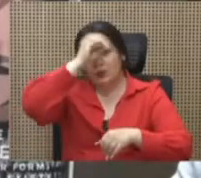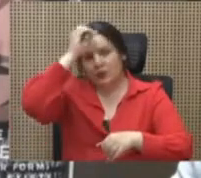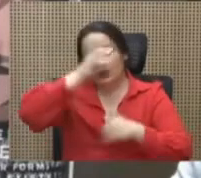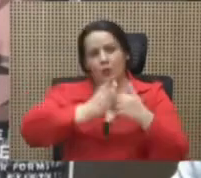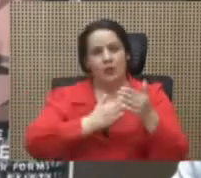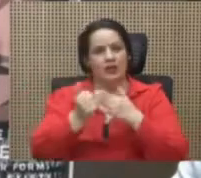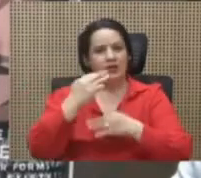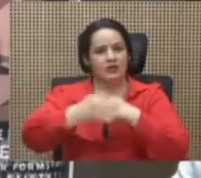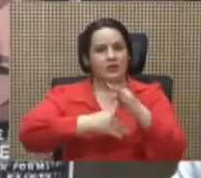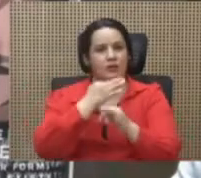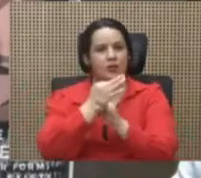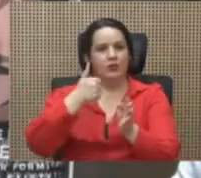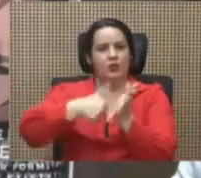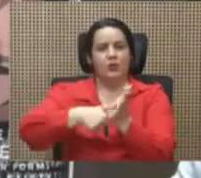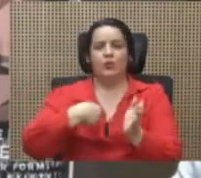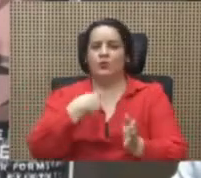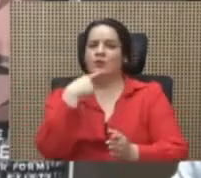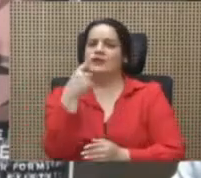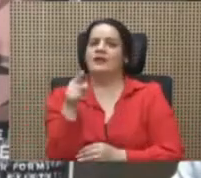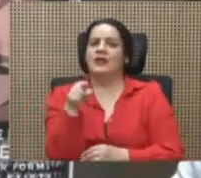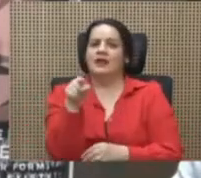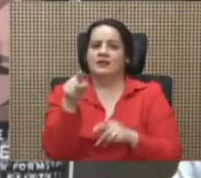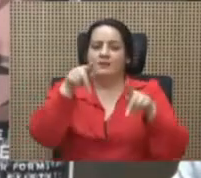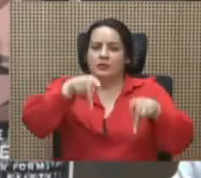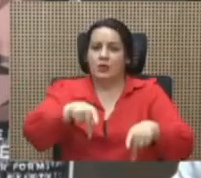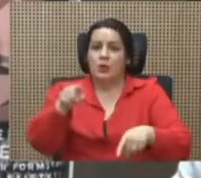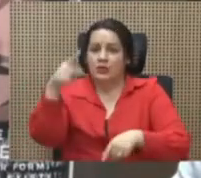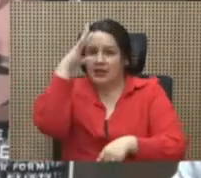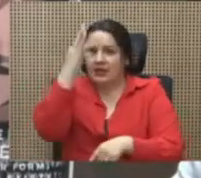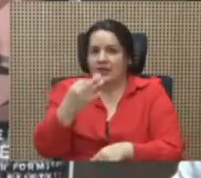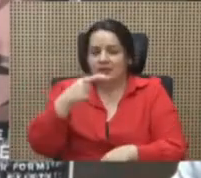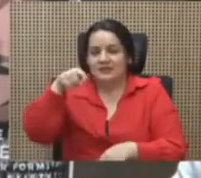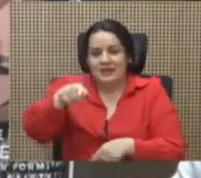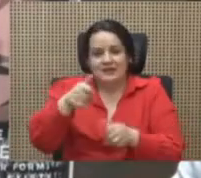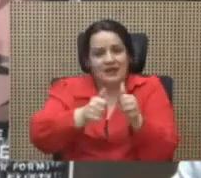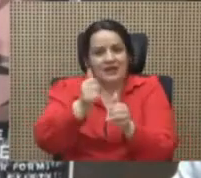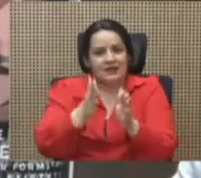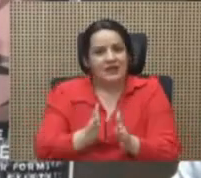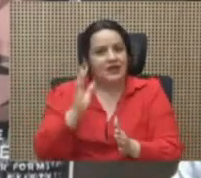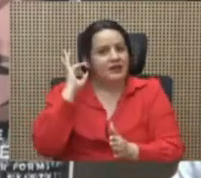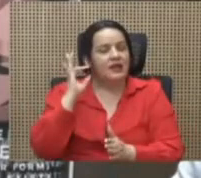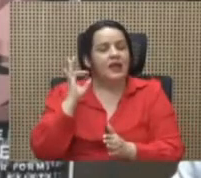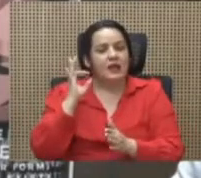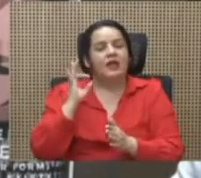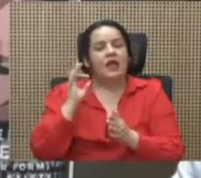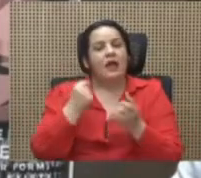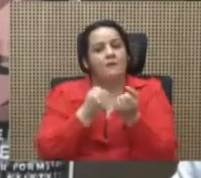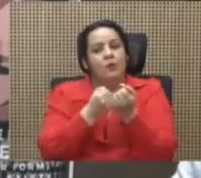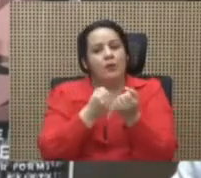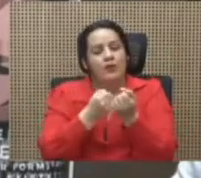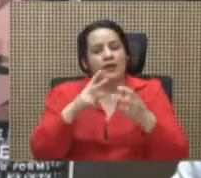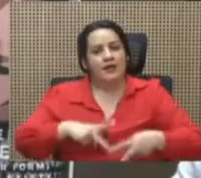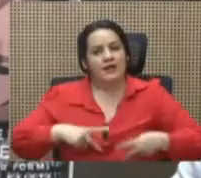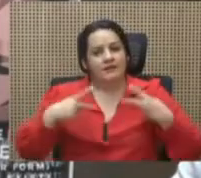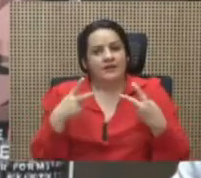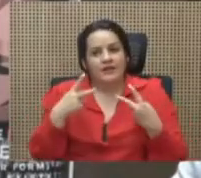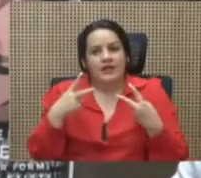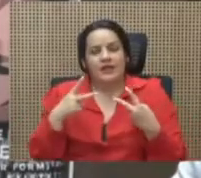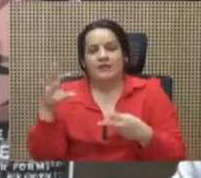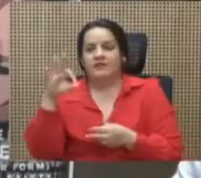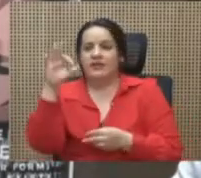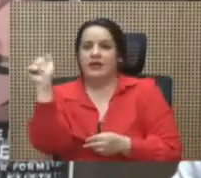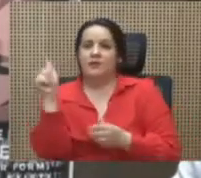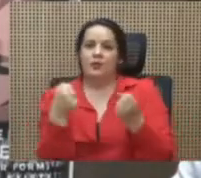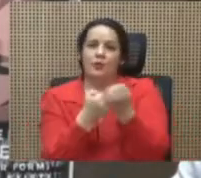votación yo le dije a esa persona Usted cree que si esta candidata fuera provida como usted me lo está planteando el frente amplio La apoyaría